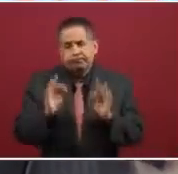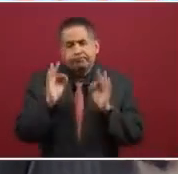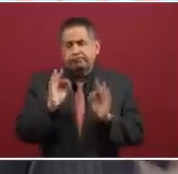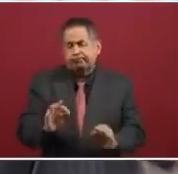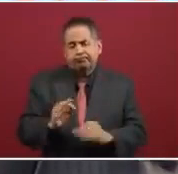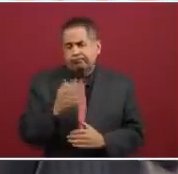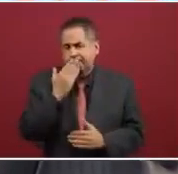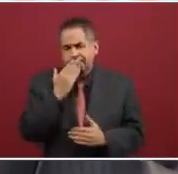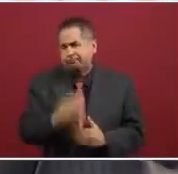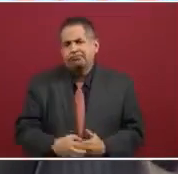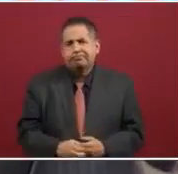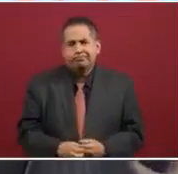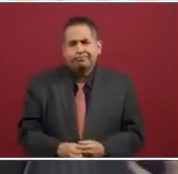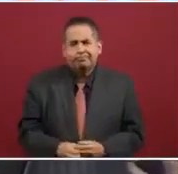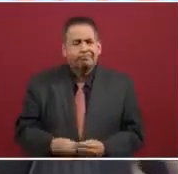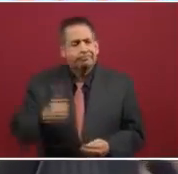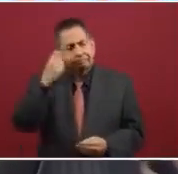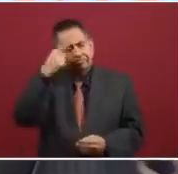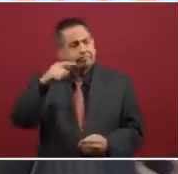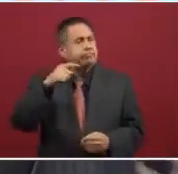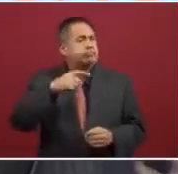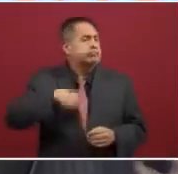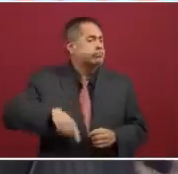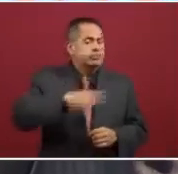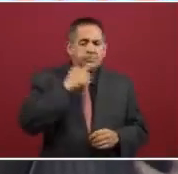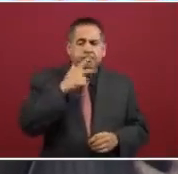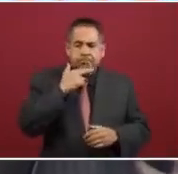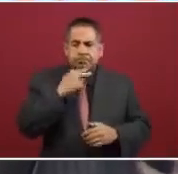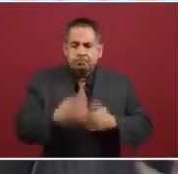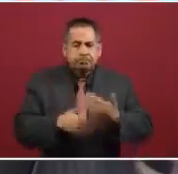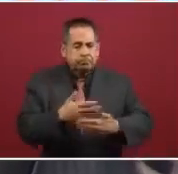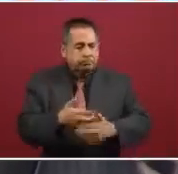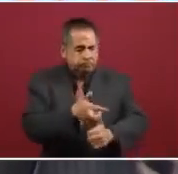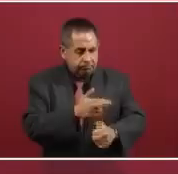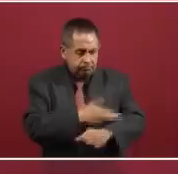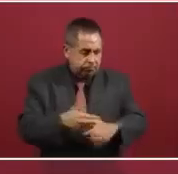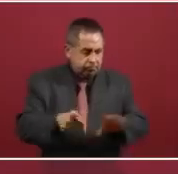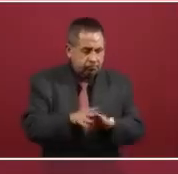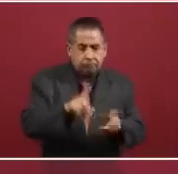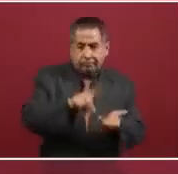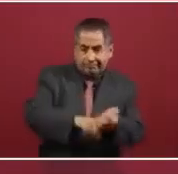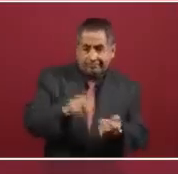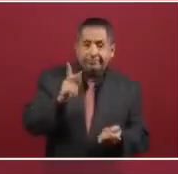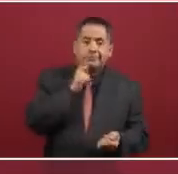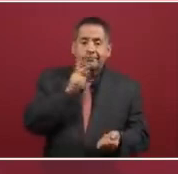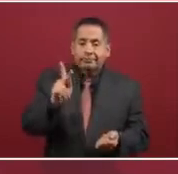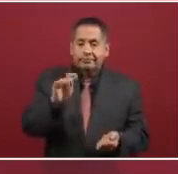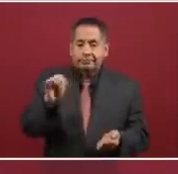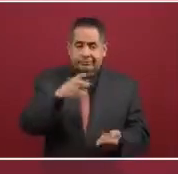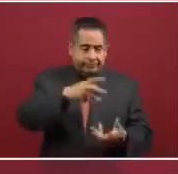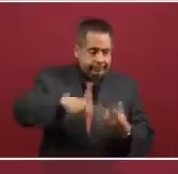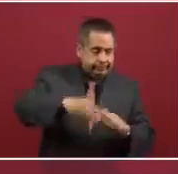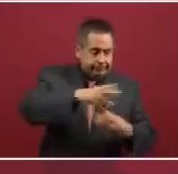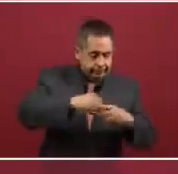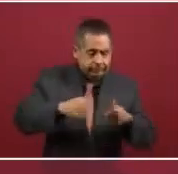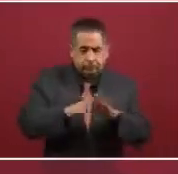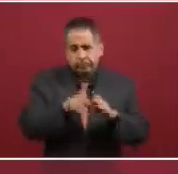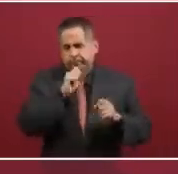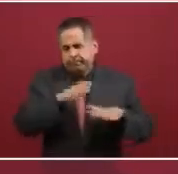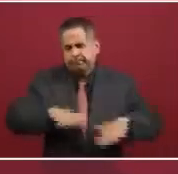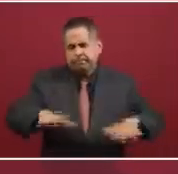lugar a dudas, para mejorar la operación y estructura financiera de Pemex y del sector